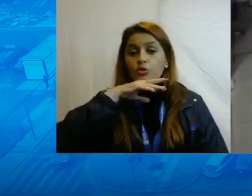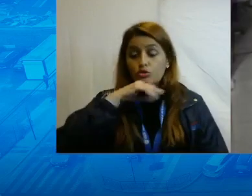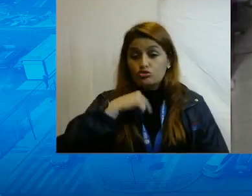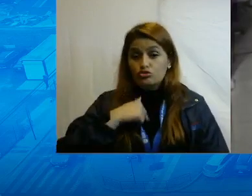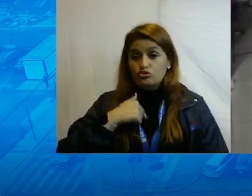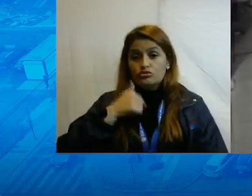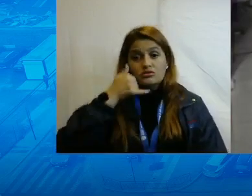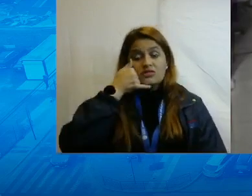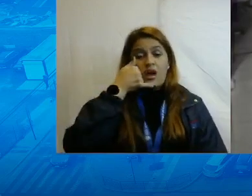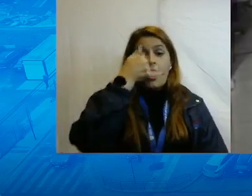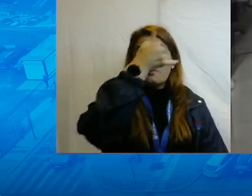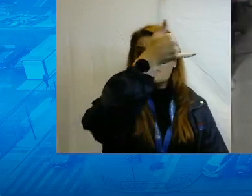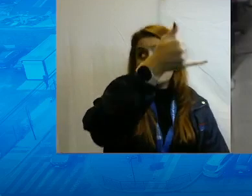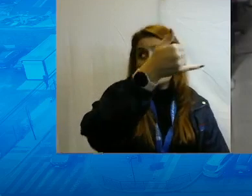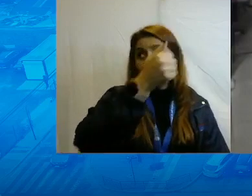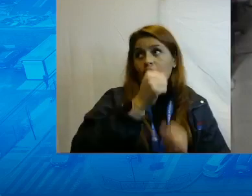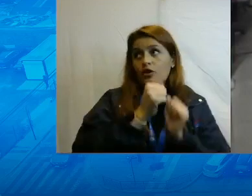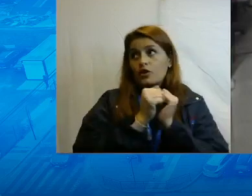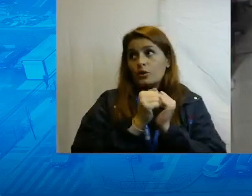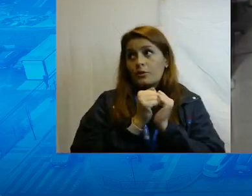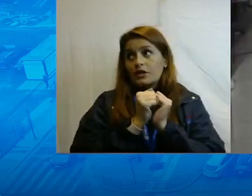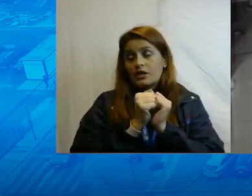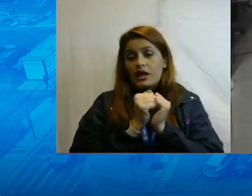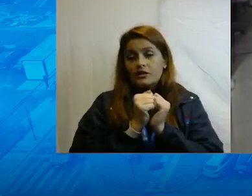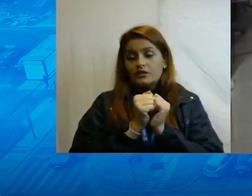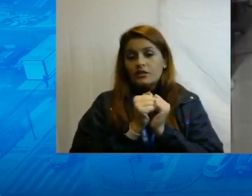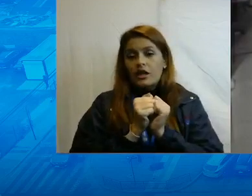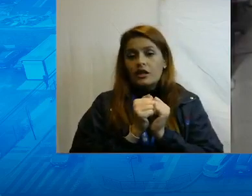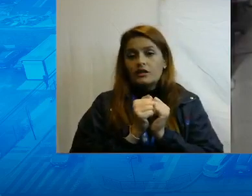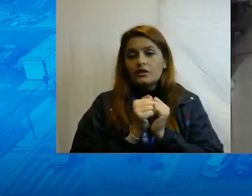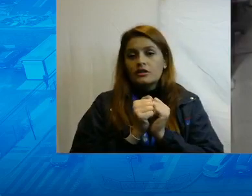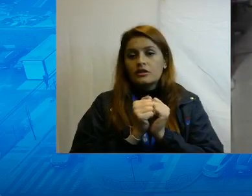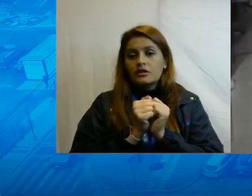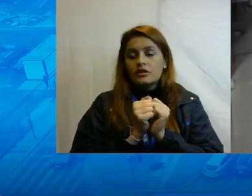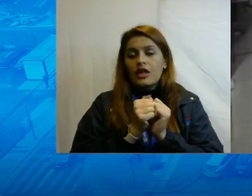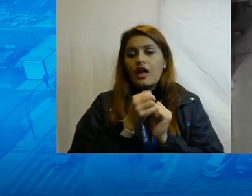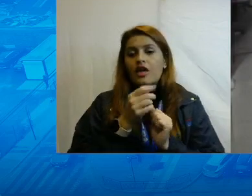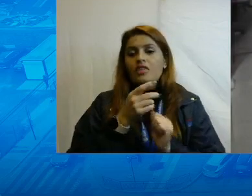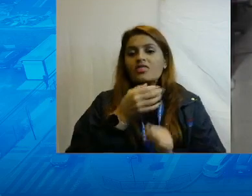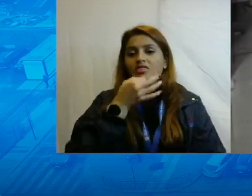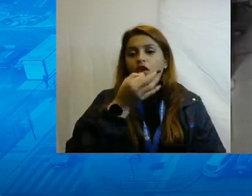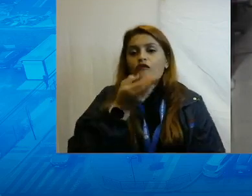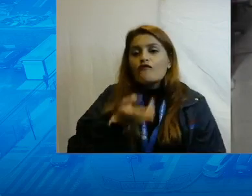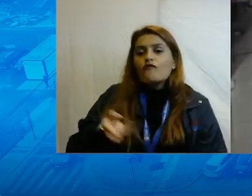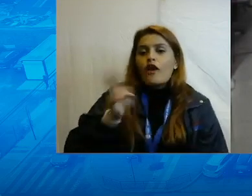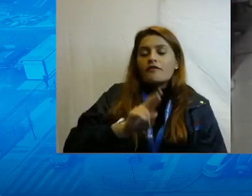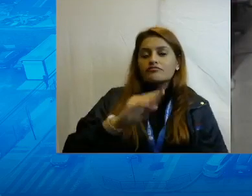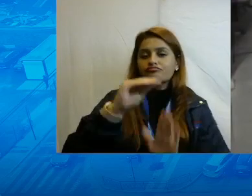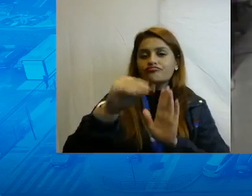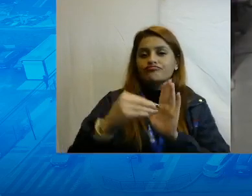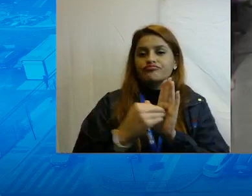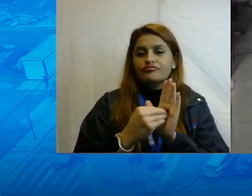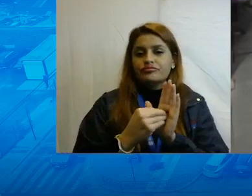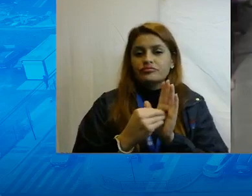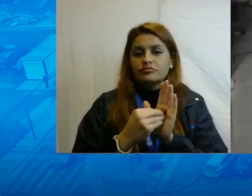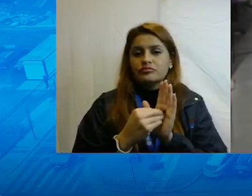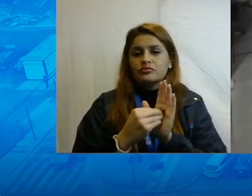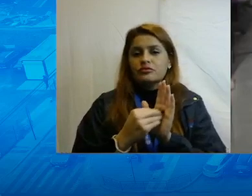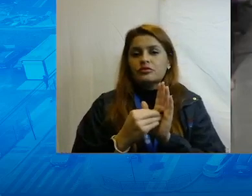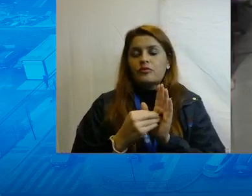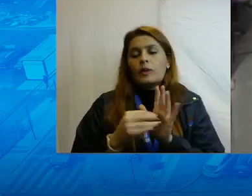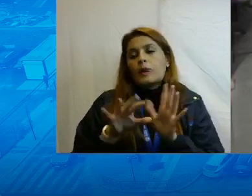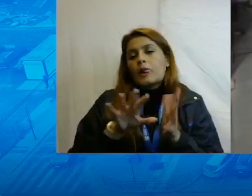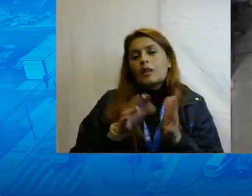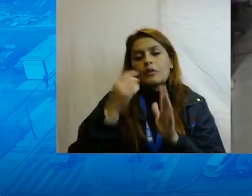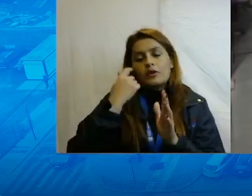a la colega que me dio el número, llamé a la veterinaria y dijeron volver a agendar. Era una cosa de atenderla, quizás